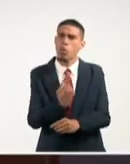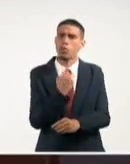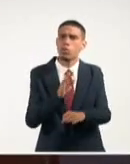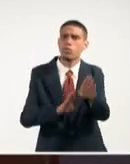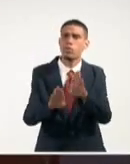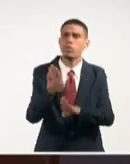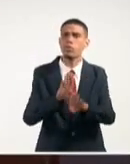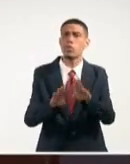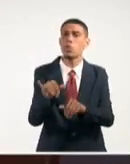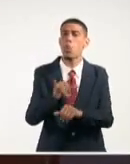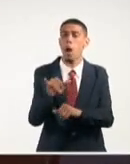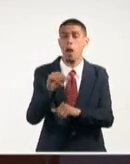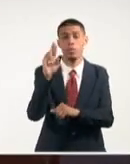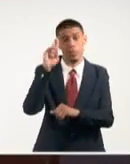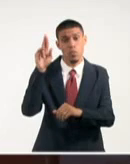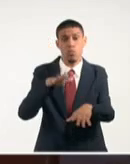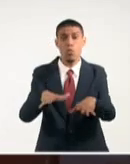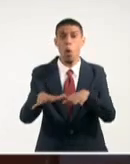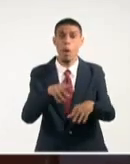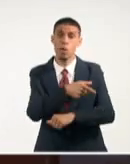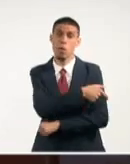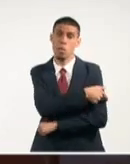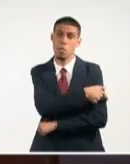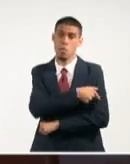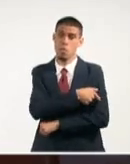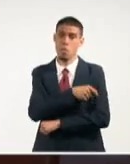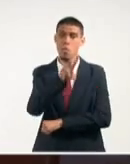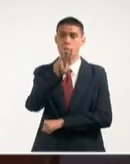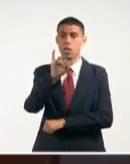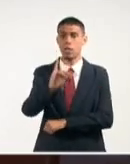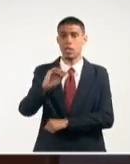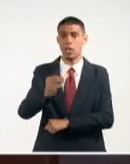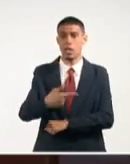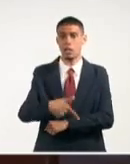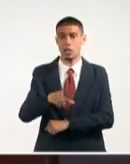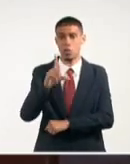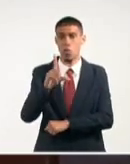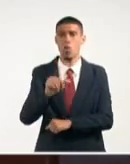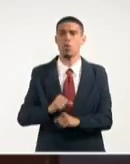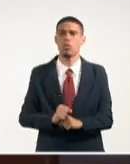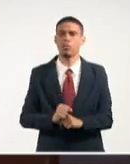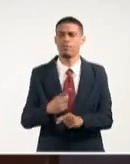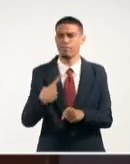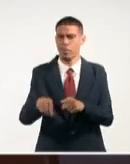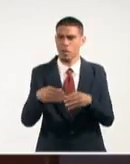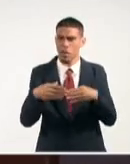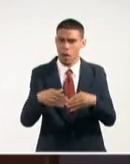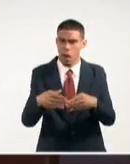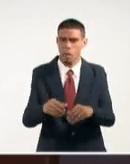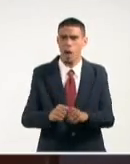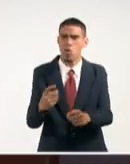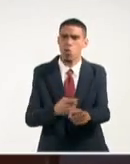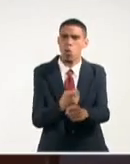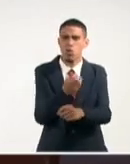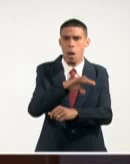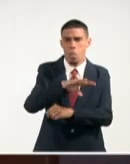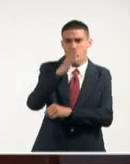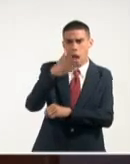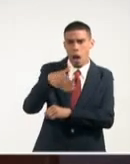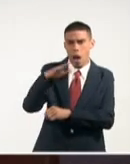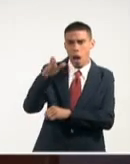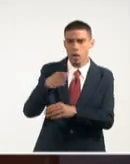inolvidables momentos del Moncada, del Granma y de la lucha en la sierra y el